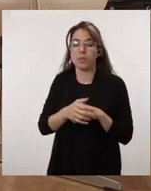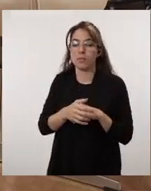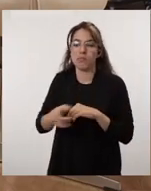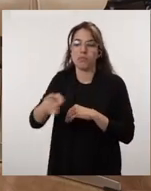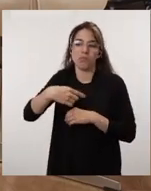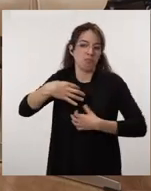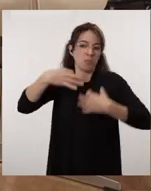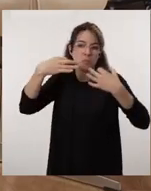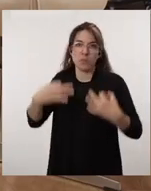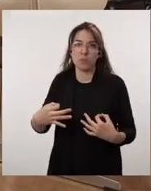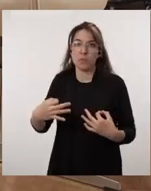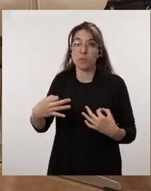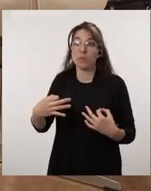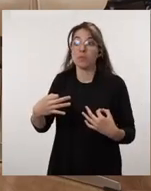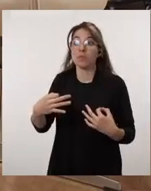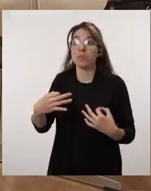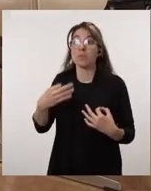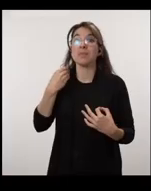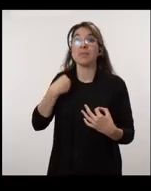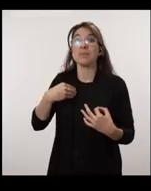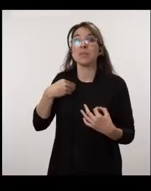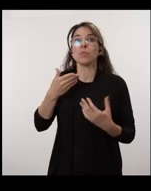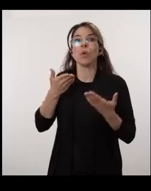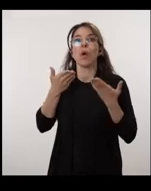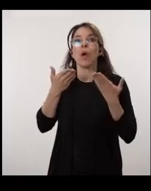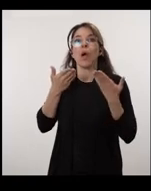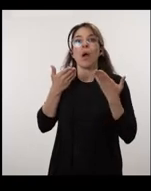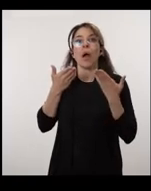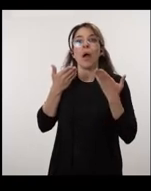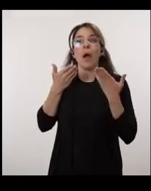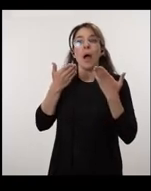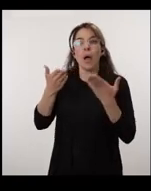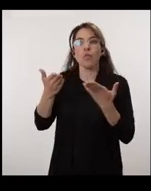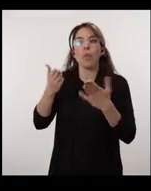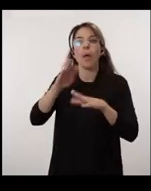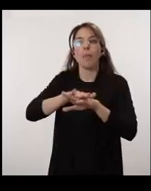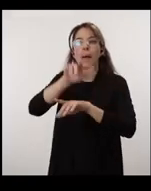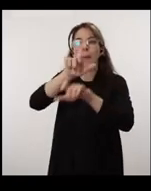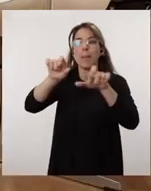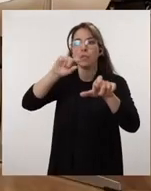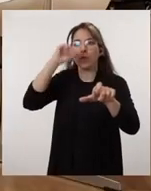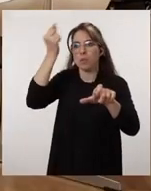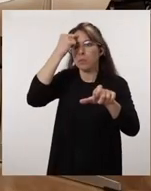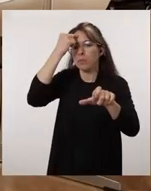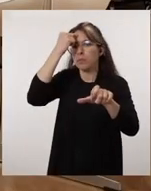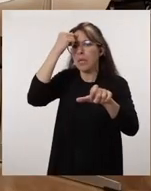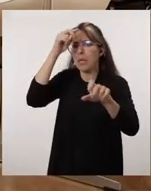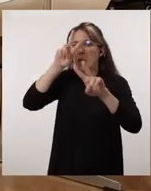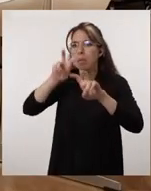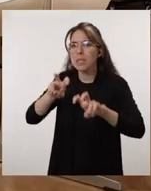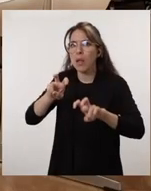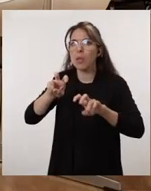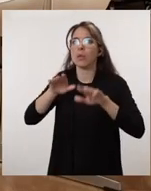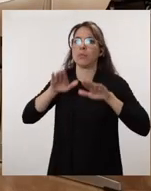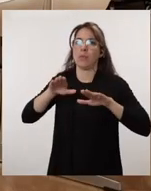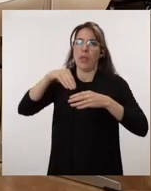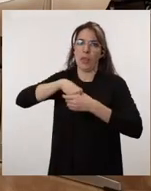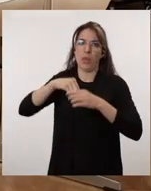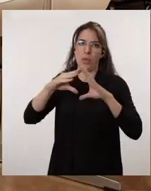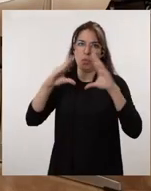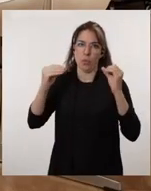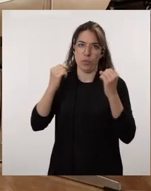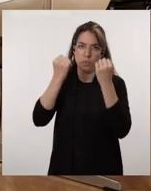digamos la retención de talento investigador en nuestra institución muchísimas gracias santiago